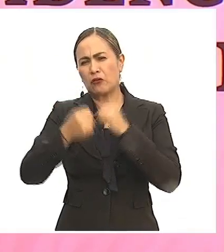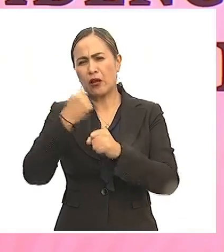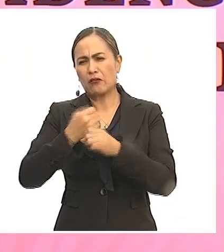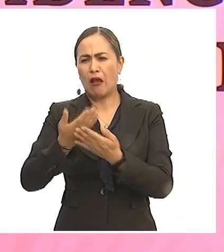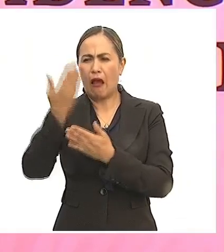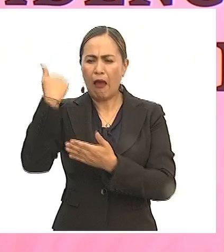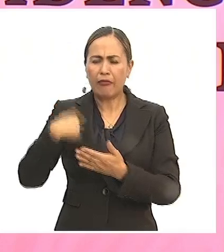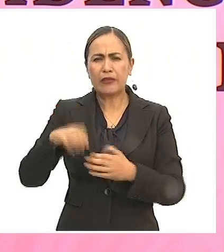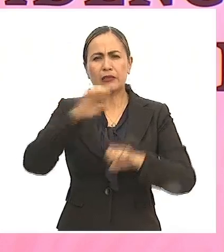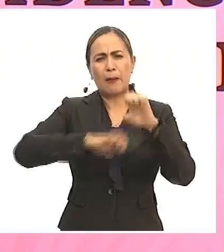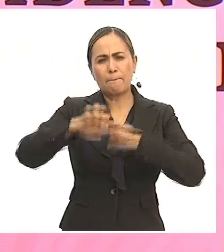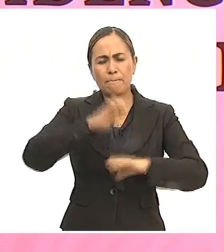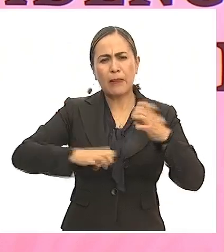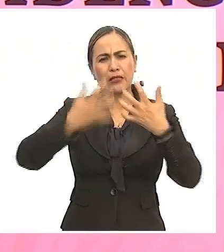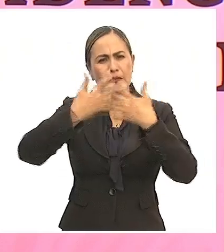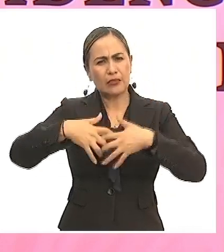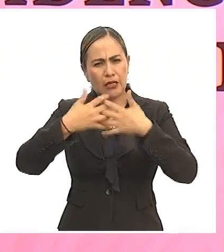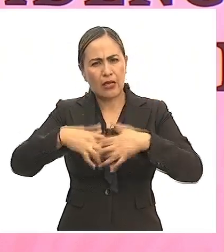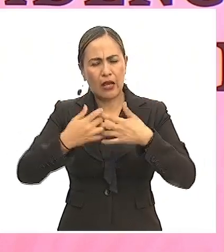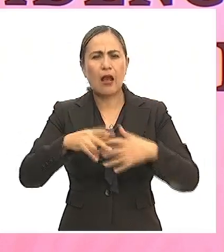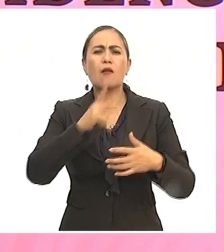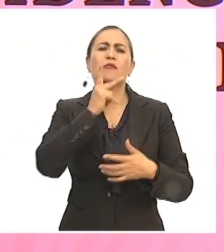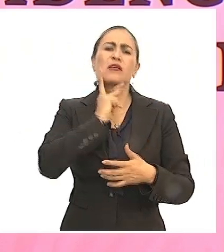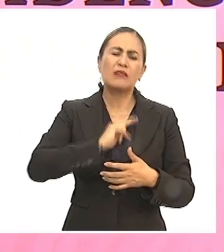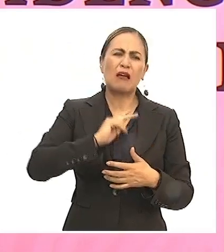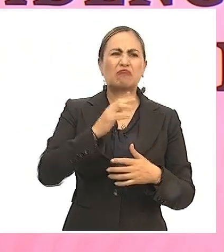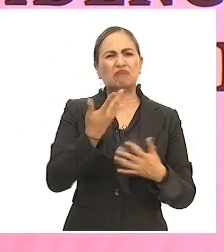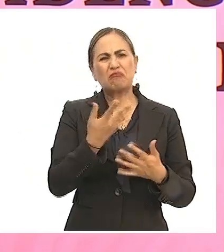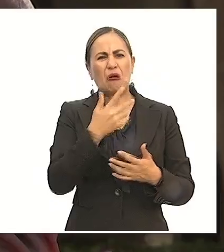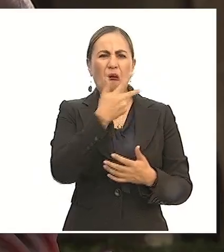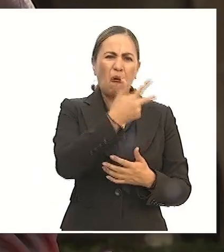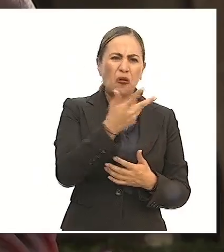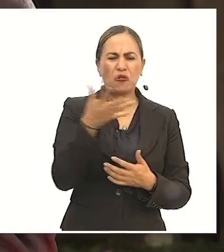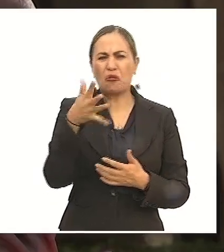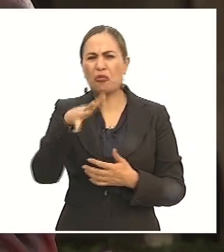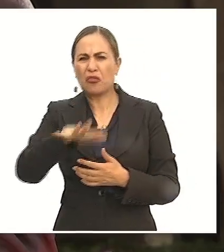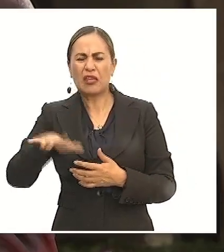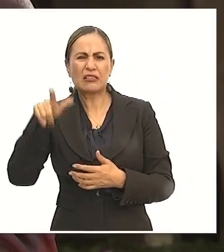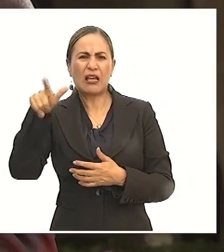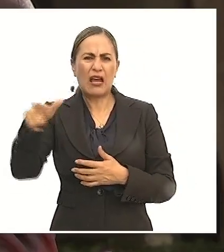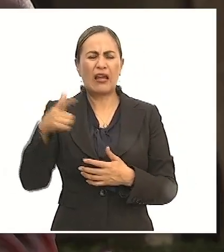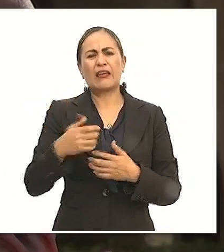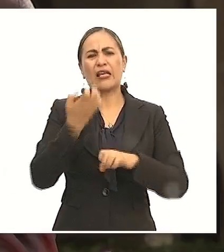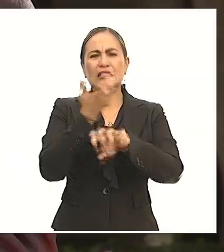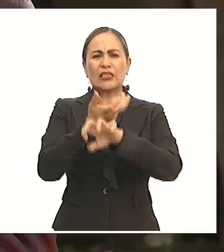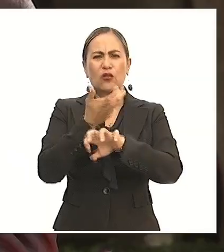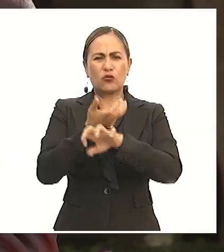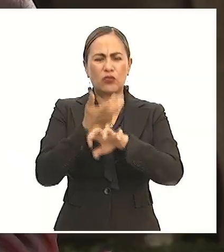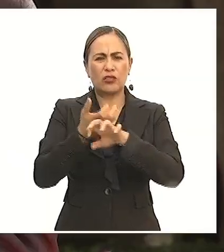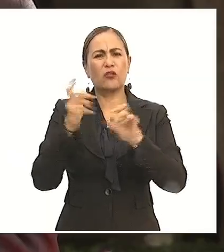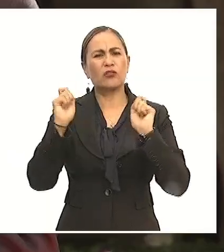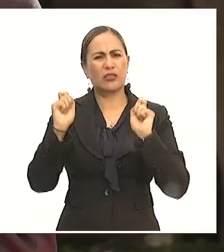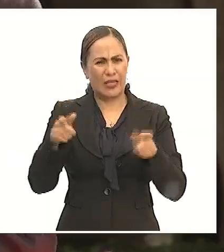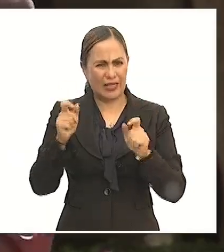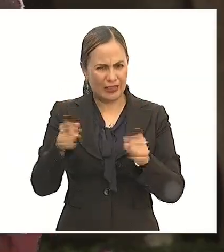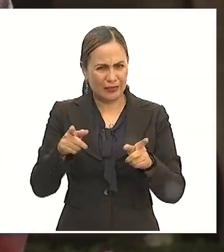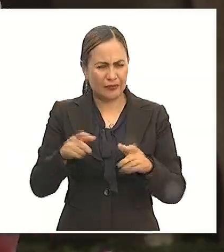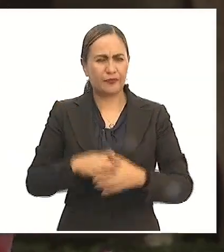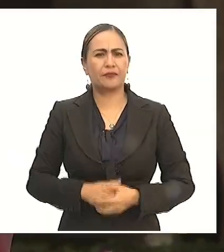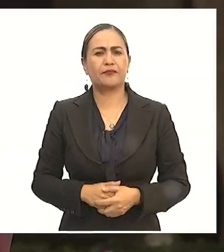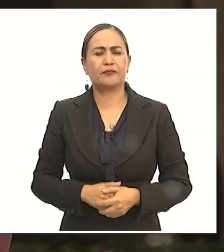estaban en venta 8, 10 refinerías en Texas. Por